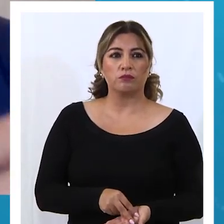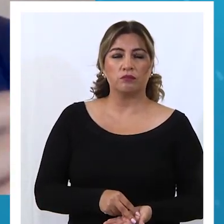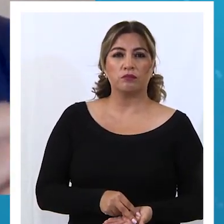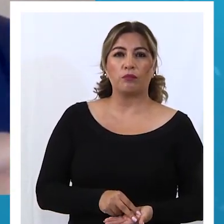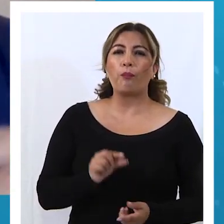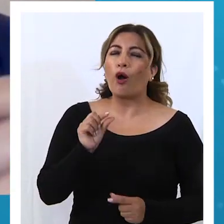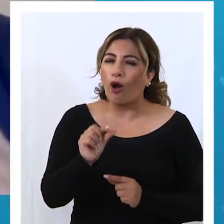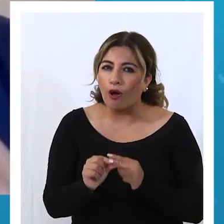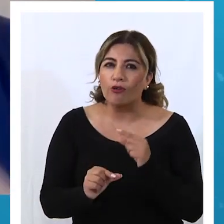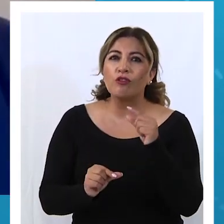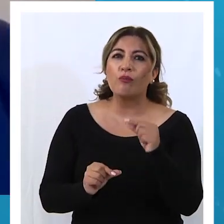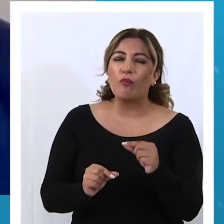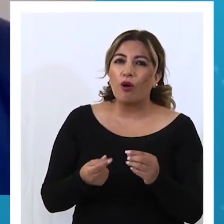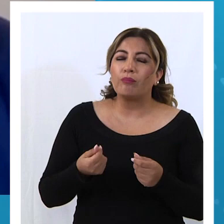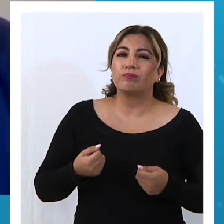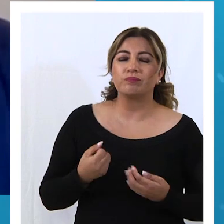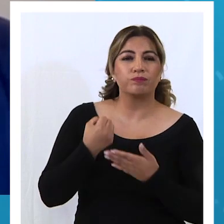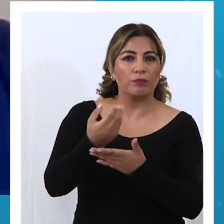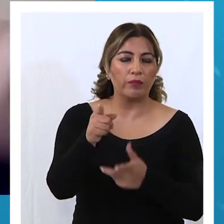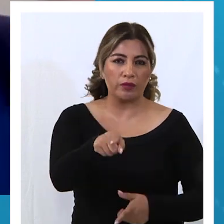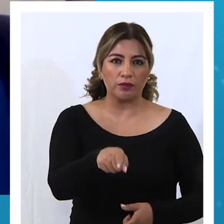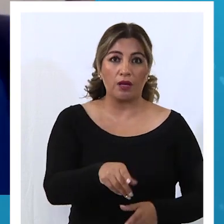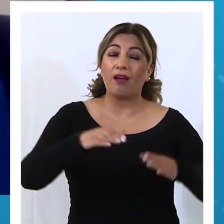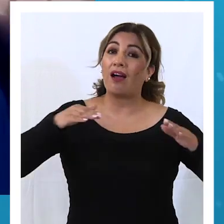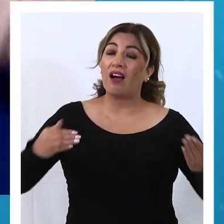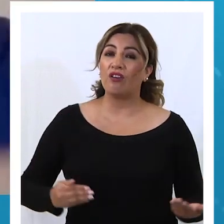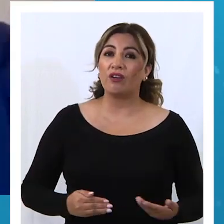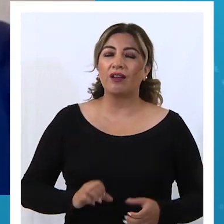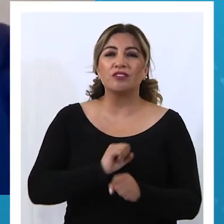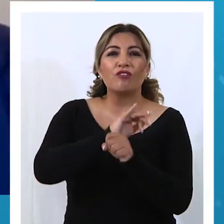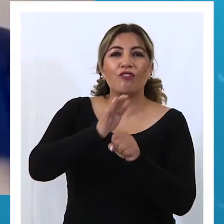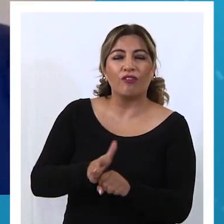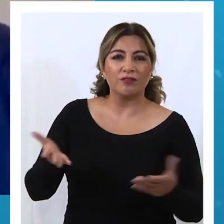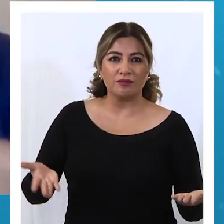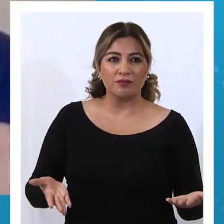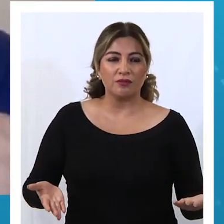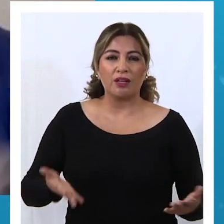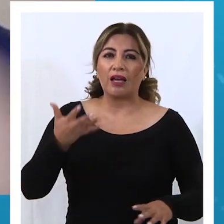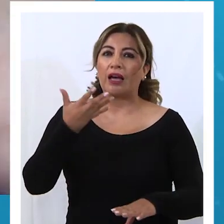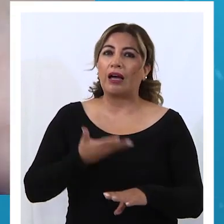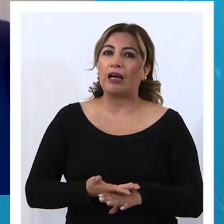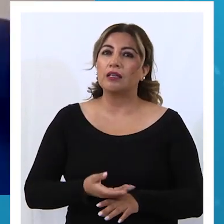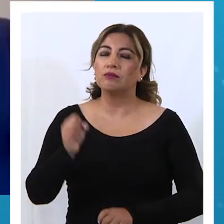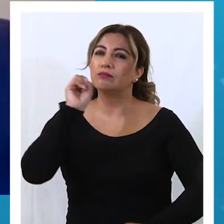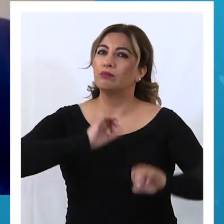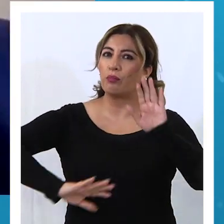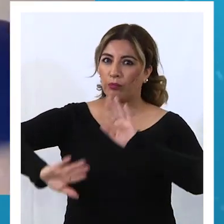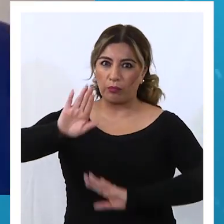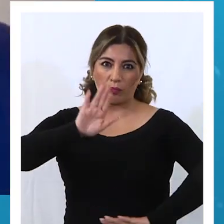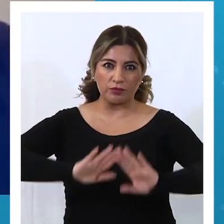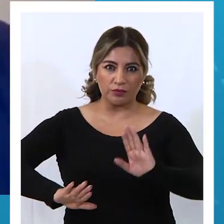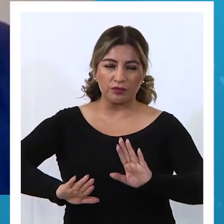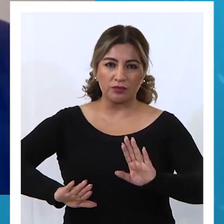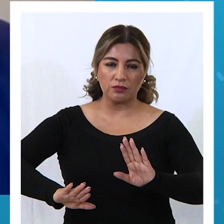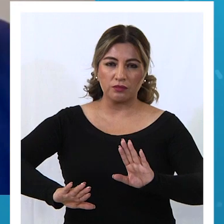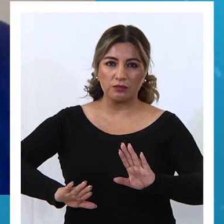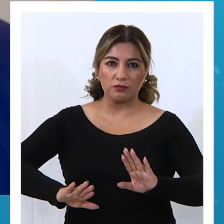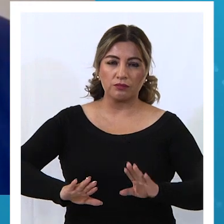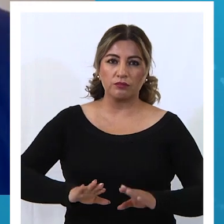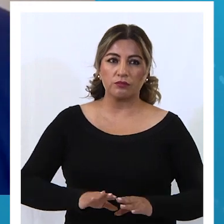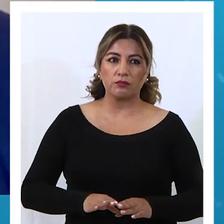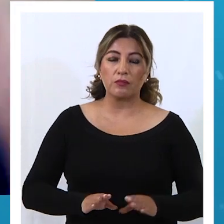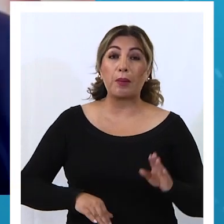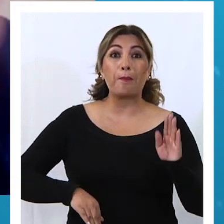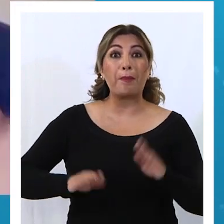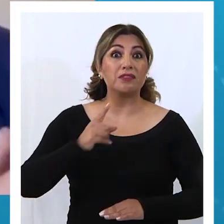de ir soltando de a poco situaciones. Sin embargo, ahora frente al COVID-19 salieron medidas de protección